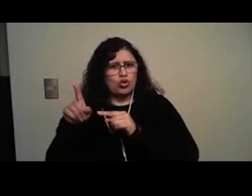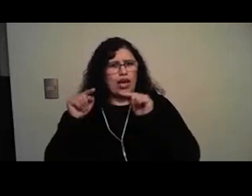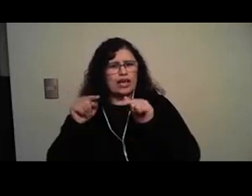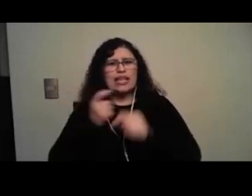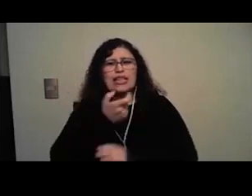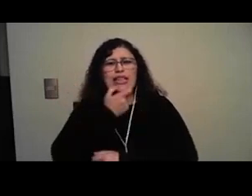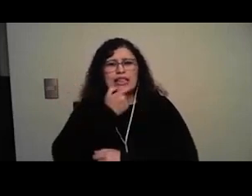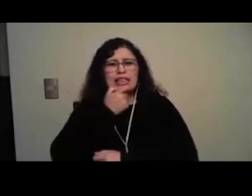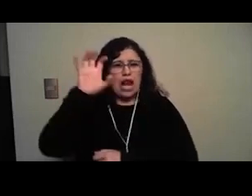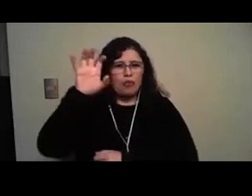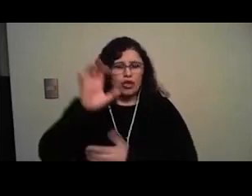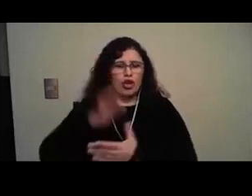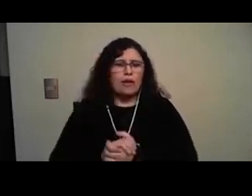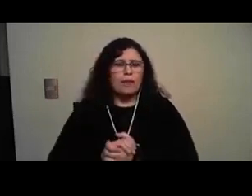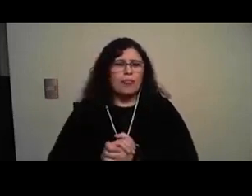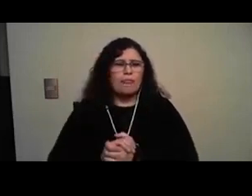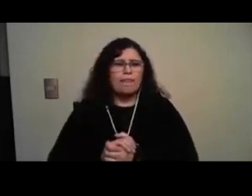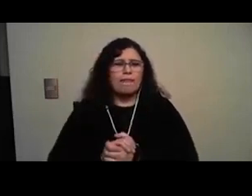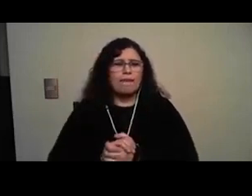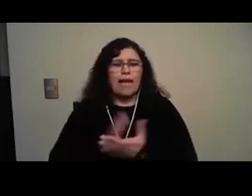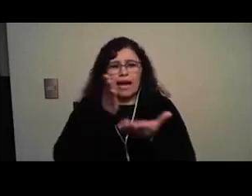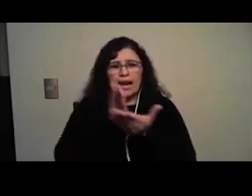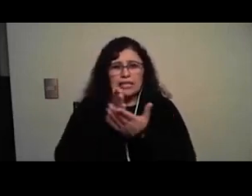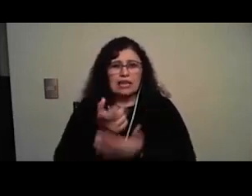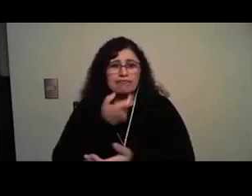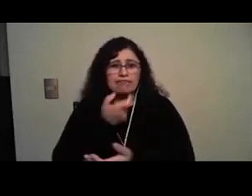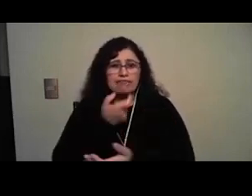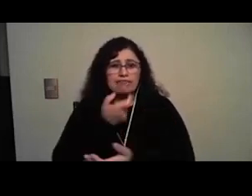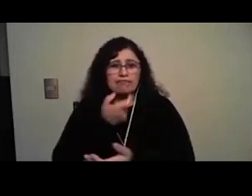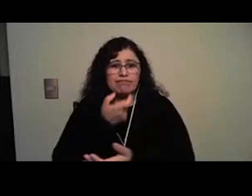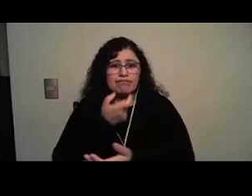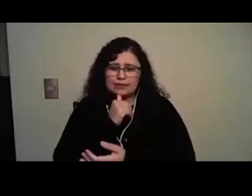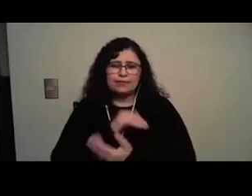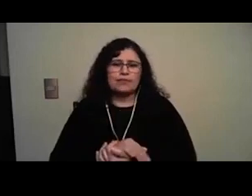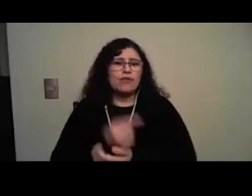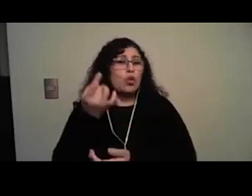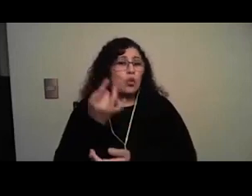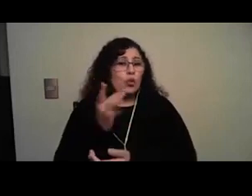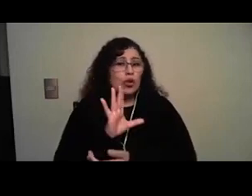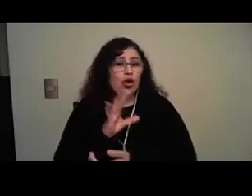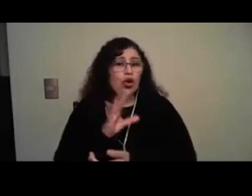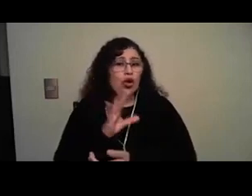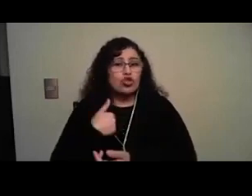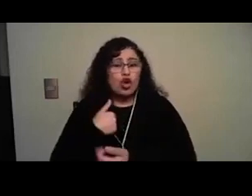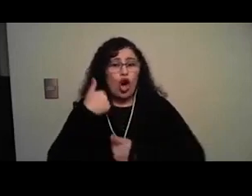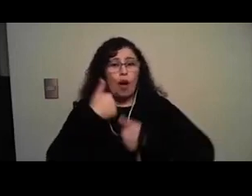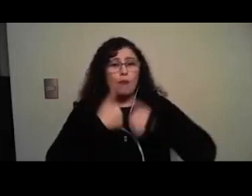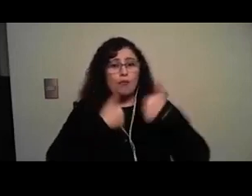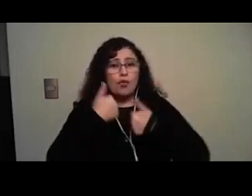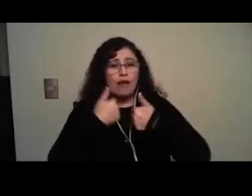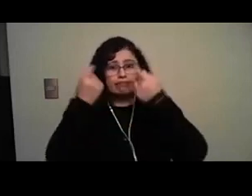¿ya? Y lo que no va a haber que hacer en traumatología, solamente voy a hacer la revisión de las pruebas para las personas que lo